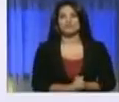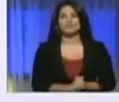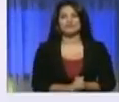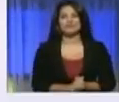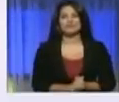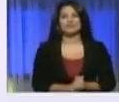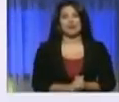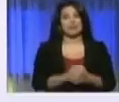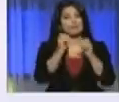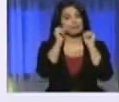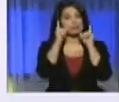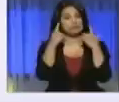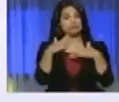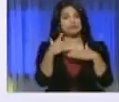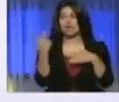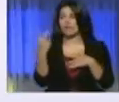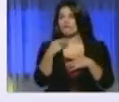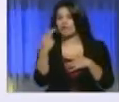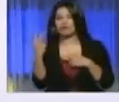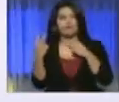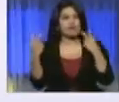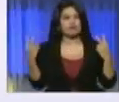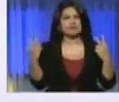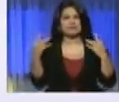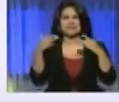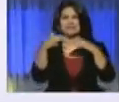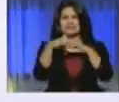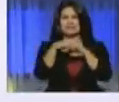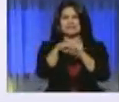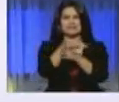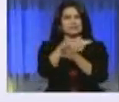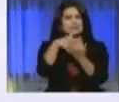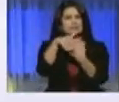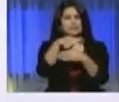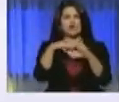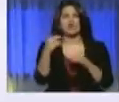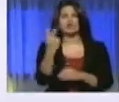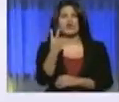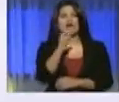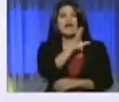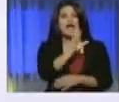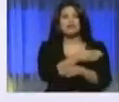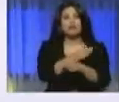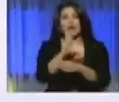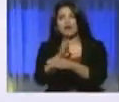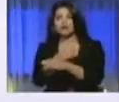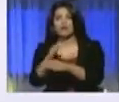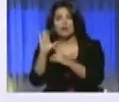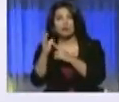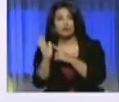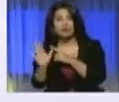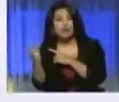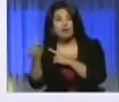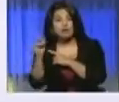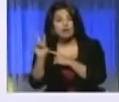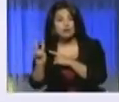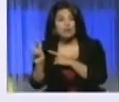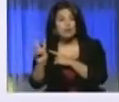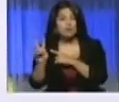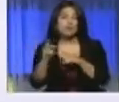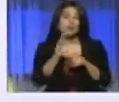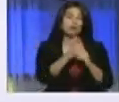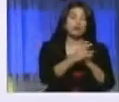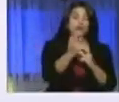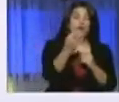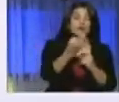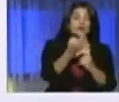Impresionante cómo se combinaron las dos canciones emblemáticas de los dos países, ¿no? Impresionante. Aquí tengo dos